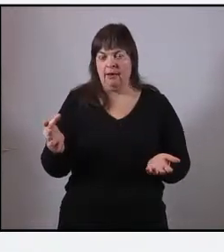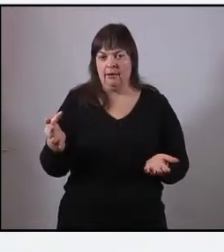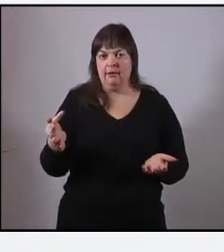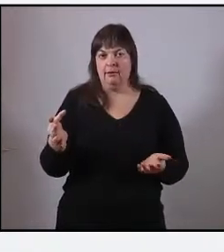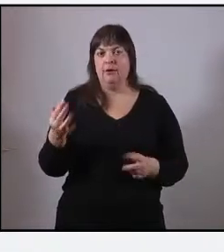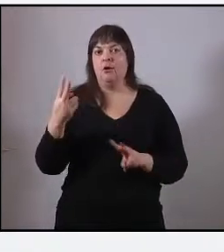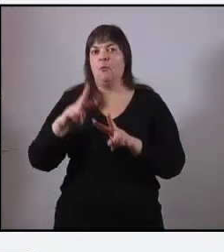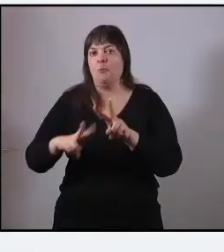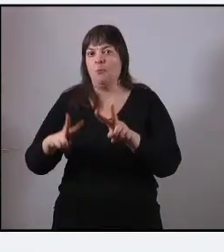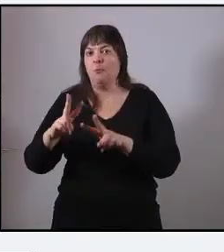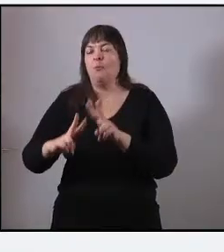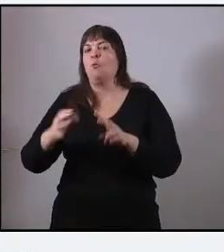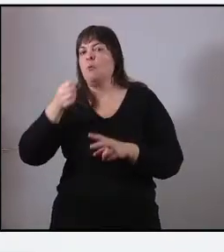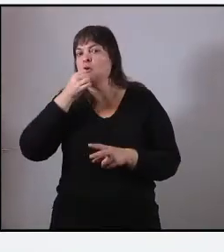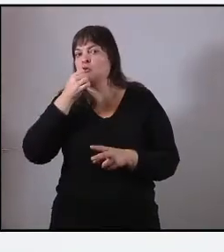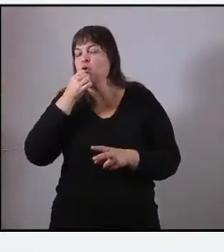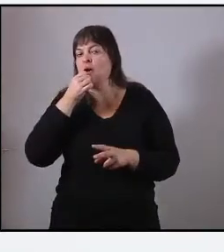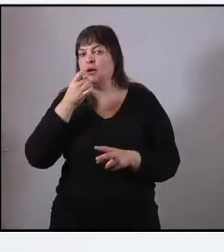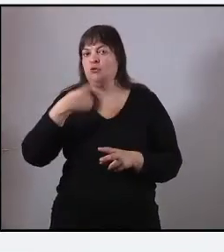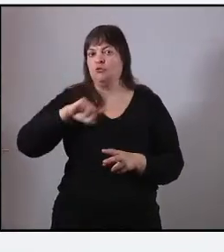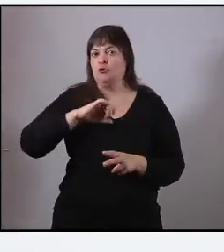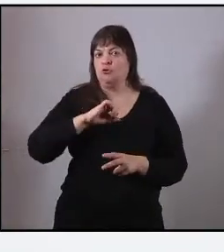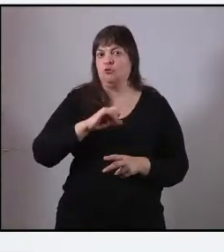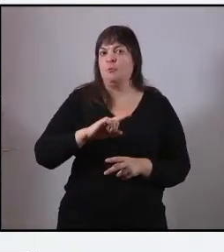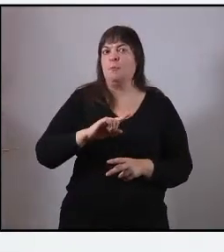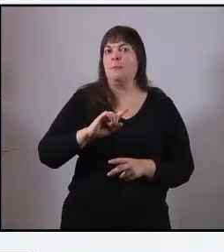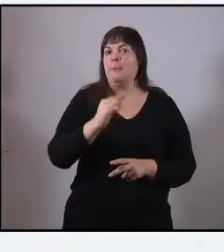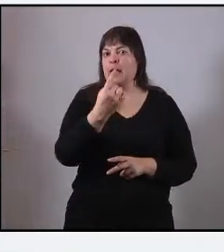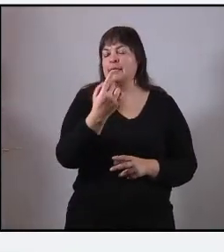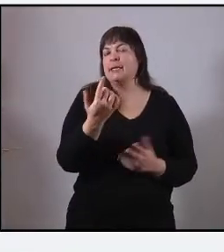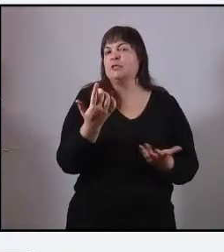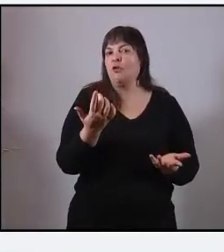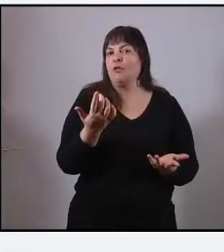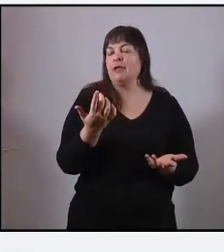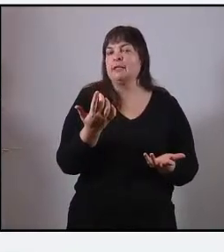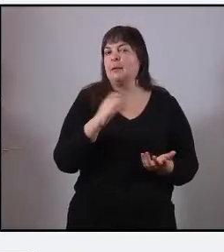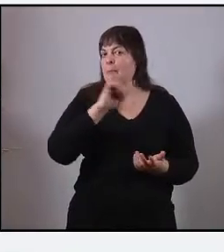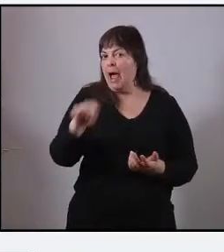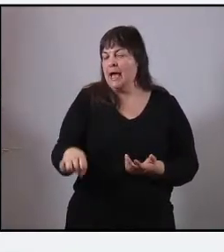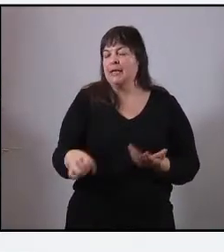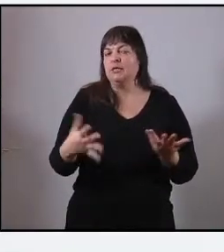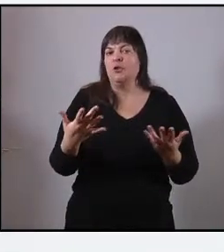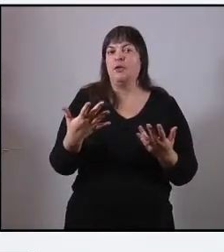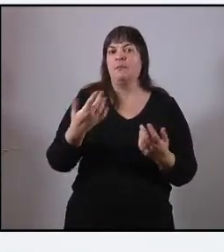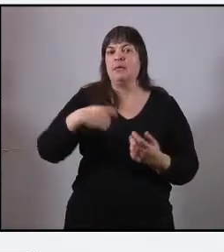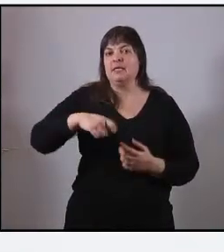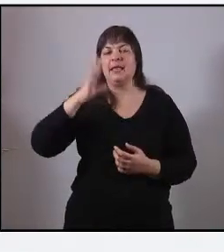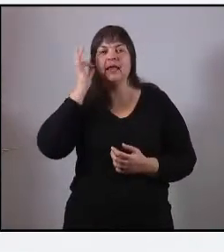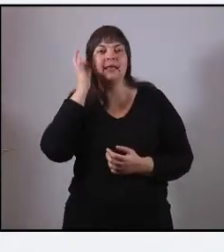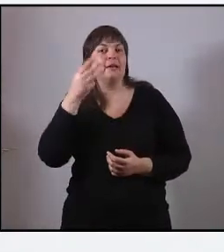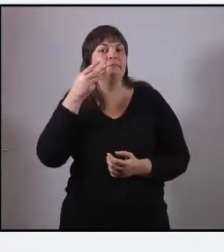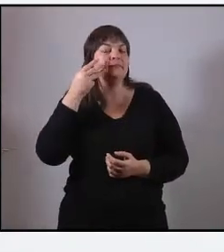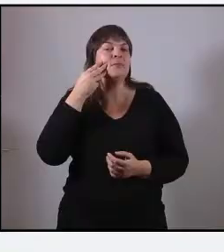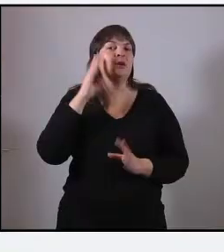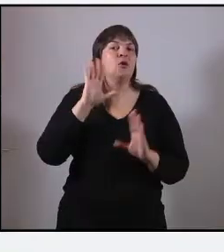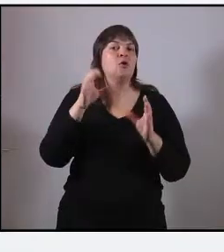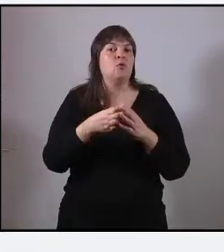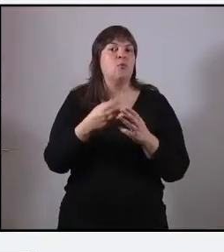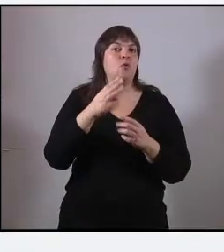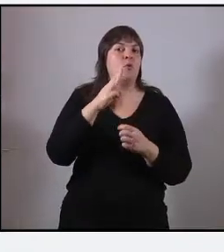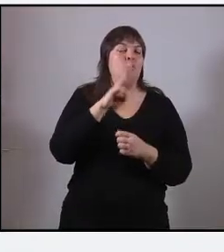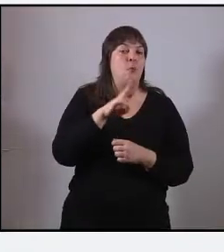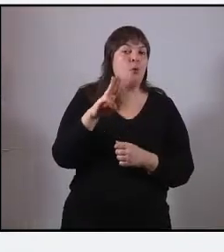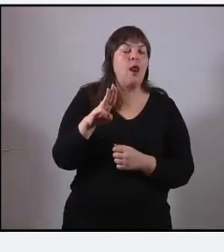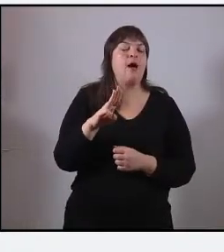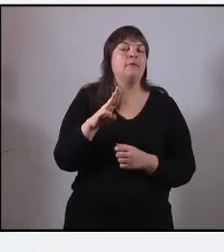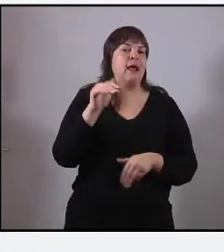Vox y el Partido Socialista. O sea, estamos en una situación en la que la presidenta María Guardiola y todo el Partido Popular ha ganado las